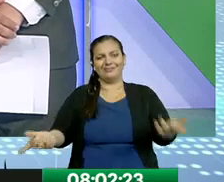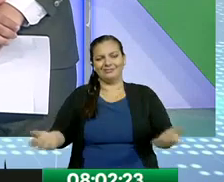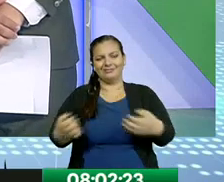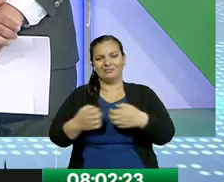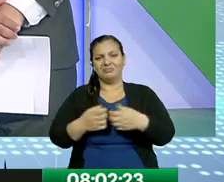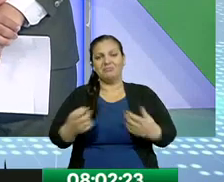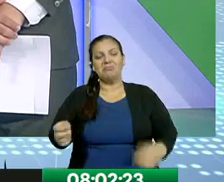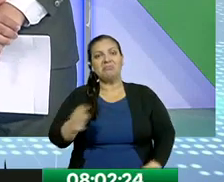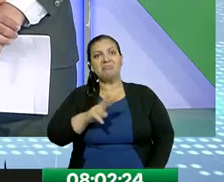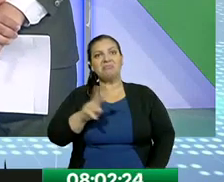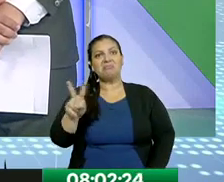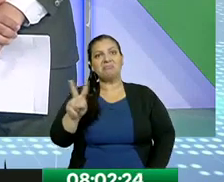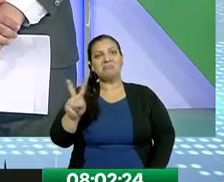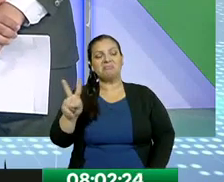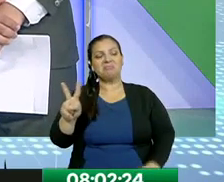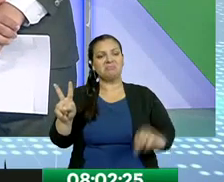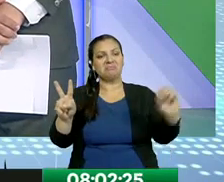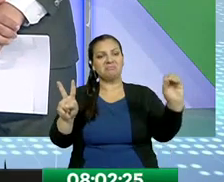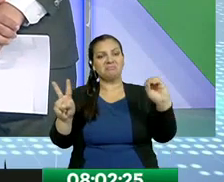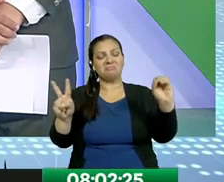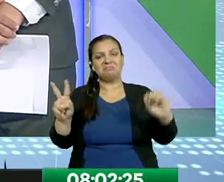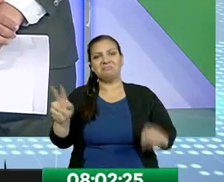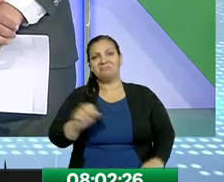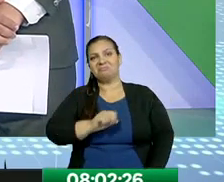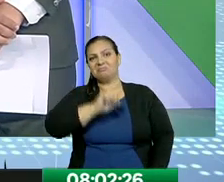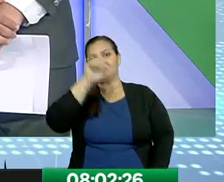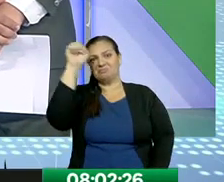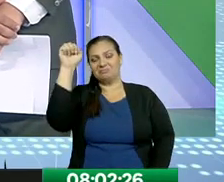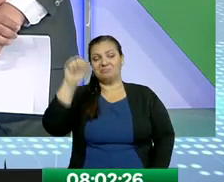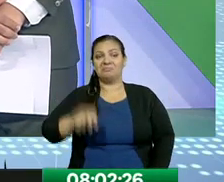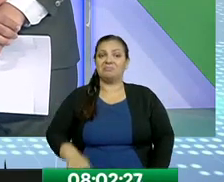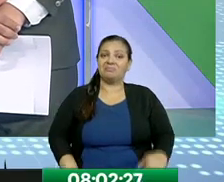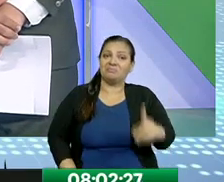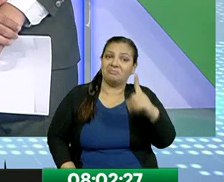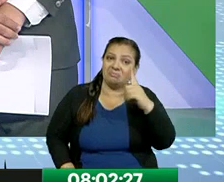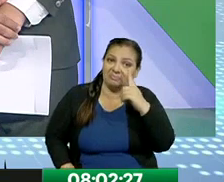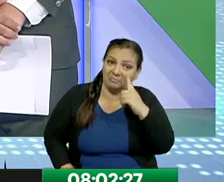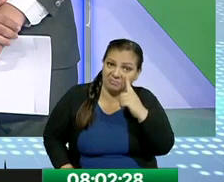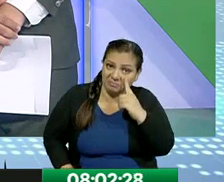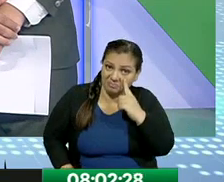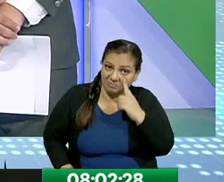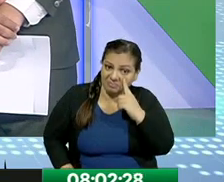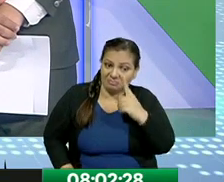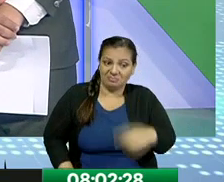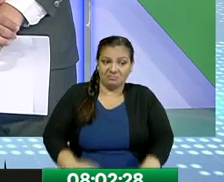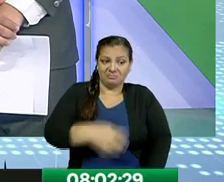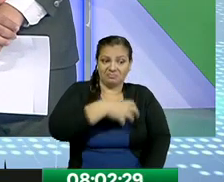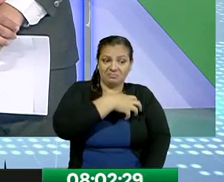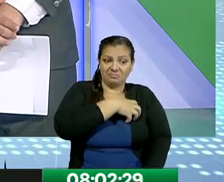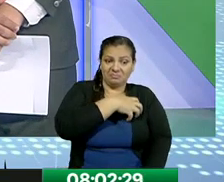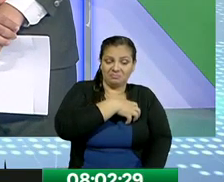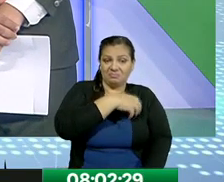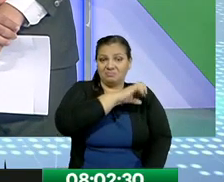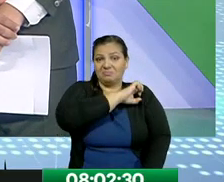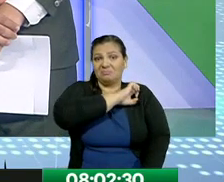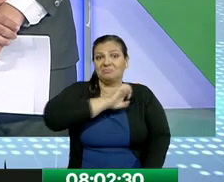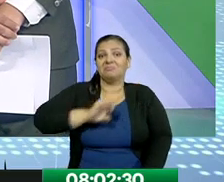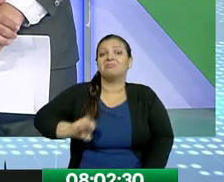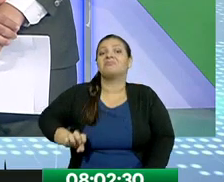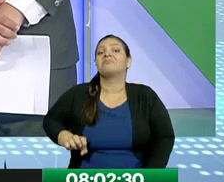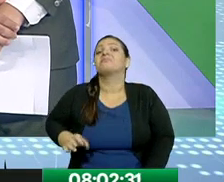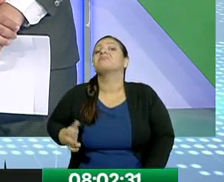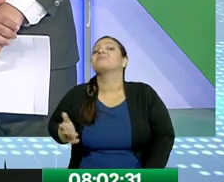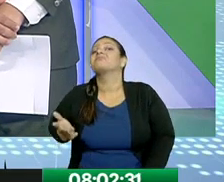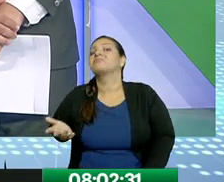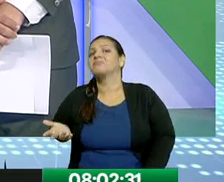Bueno, vamos a ver qué pasa ahora con los del Astillero. Se aprieta el campeonato, la tienen, al menos Barcelona la tiene feísima. Con el Delfín. Está